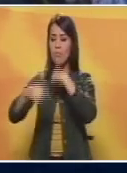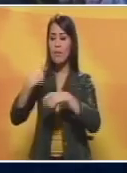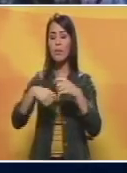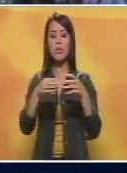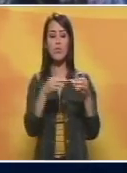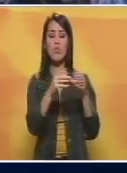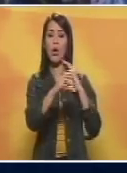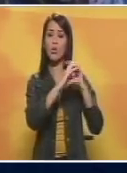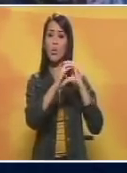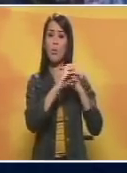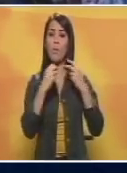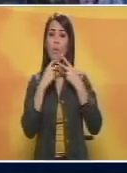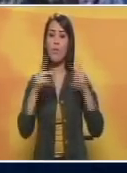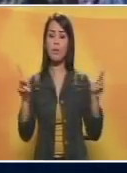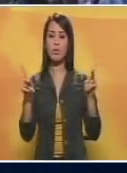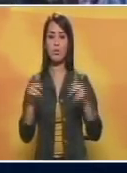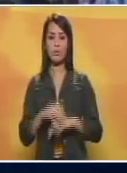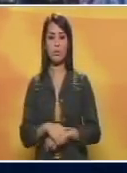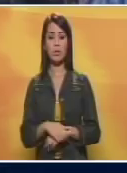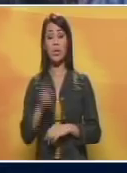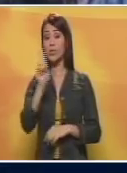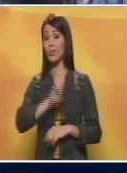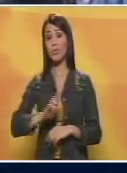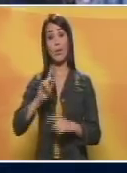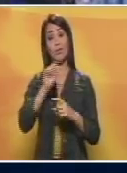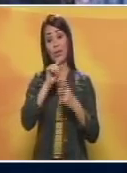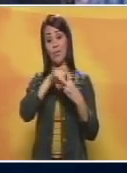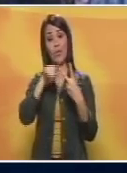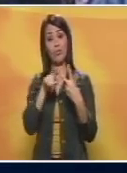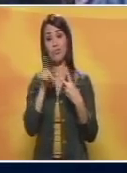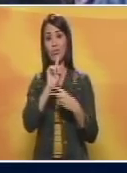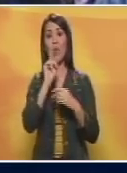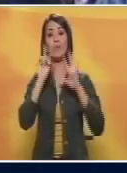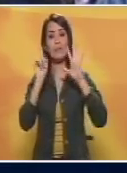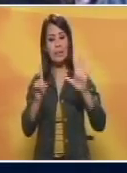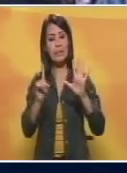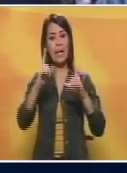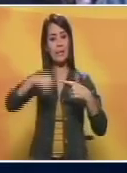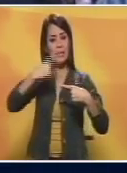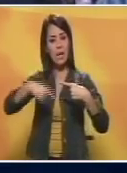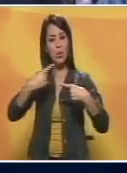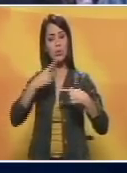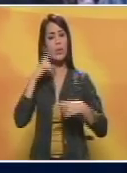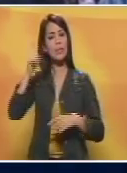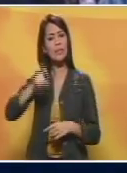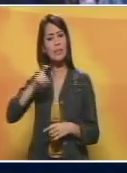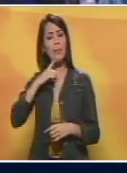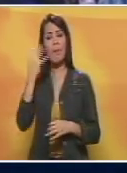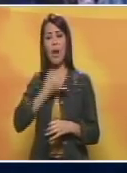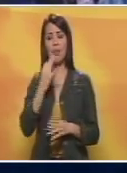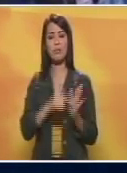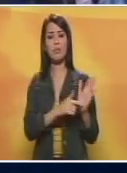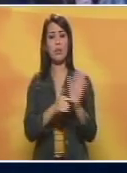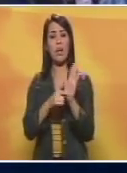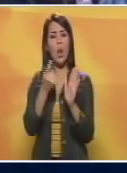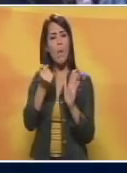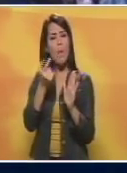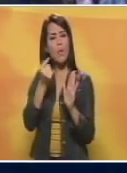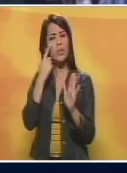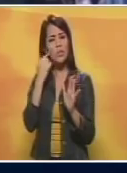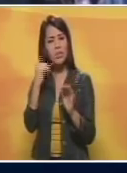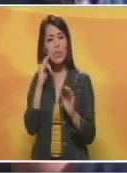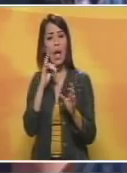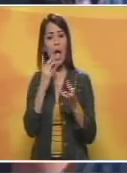transporte público la unidad de colectiva no utilizan dos casos se utilizan seis caucho necesitamos garantizar que lo que poquito que está circulando